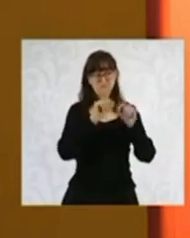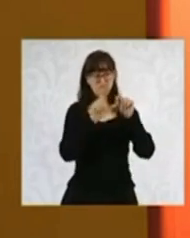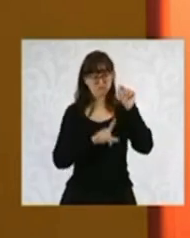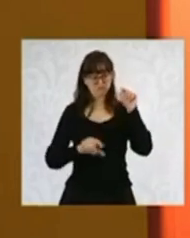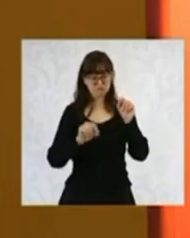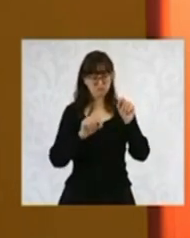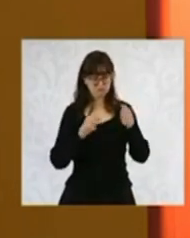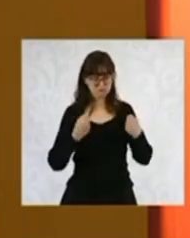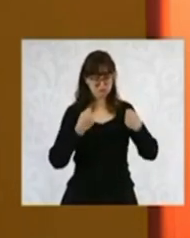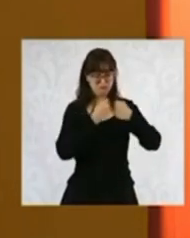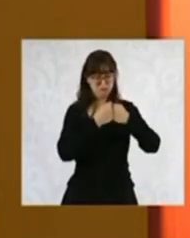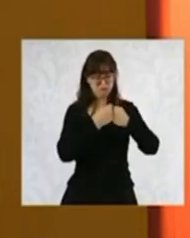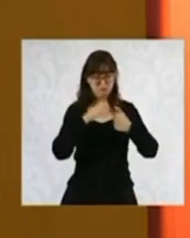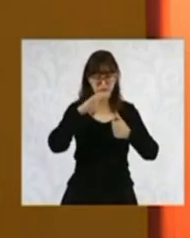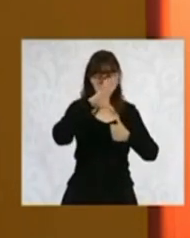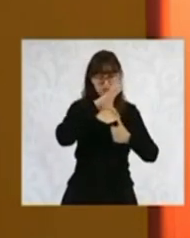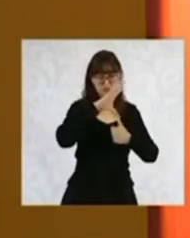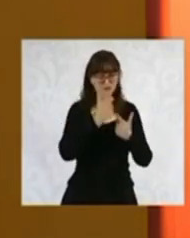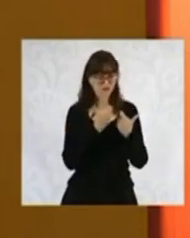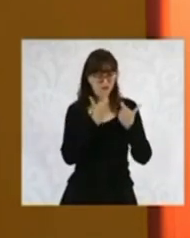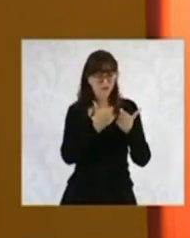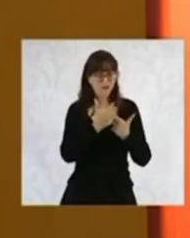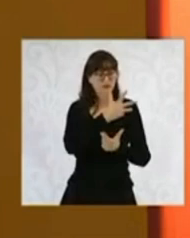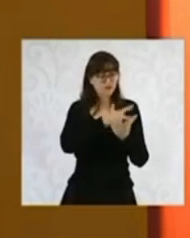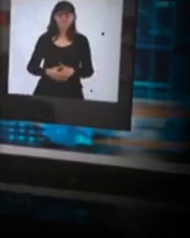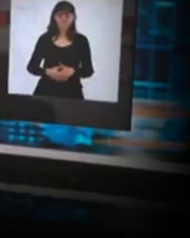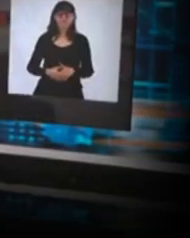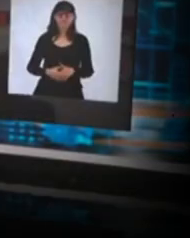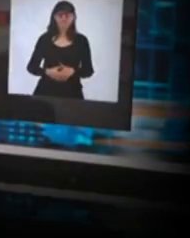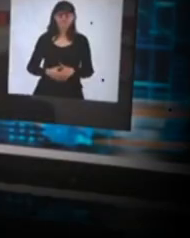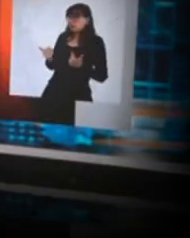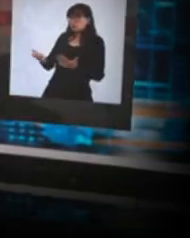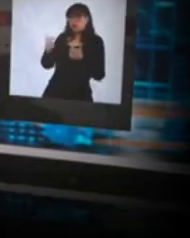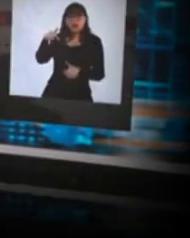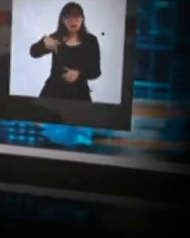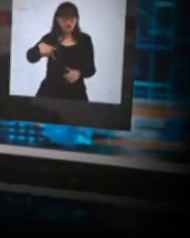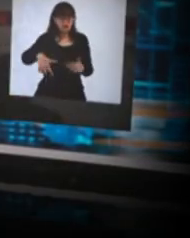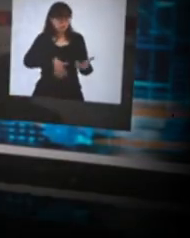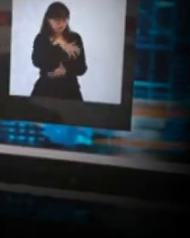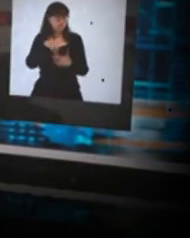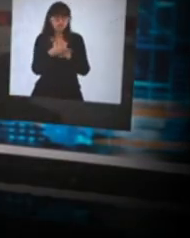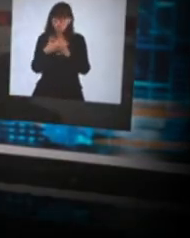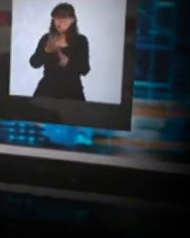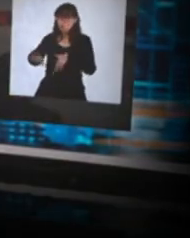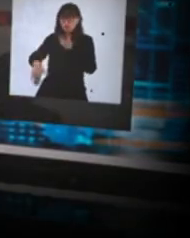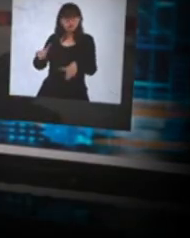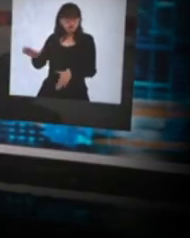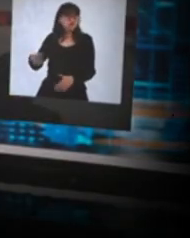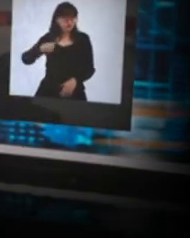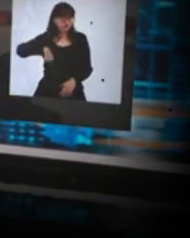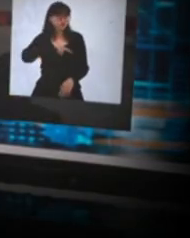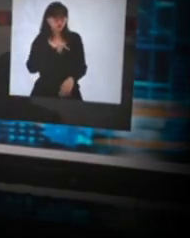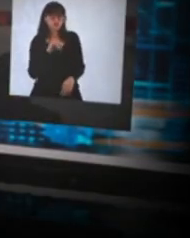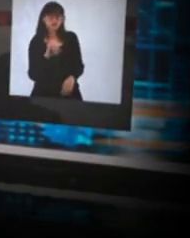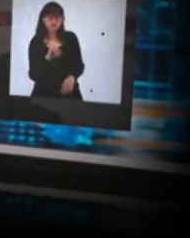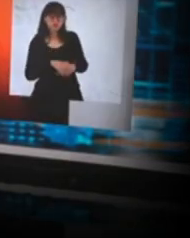fortaleza económica de Norteamérica radica en mantener nuestras... ¿Notan el tono? ¿Notan la dureza, pero a la